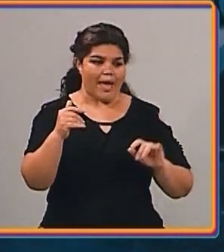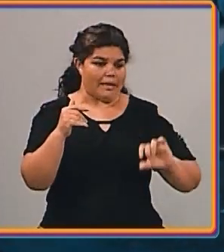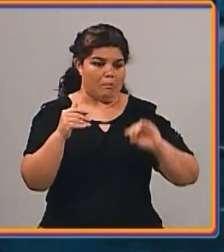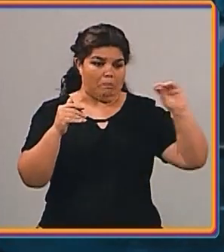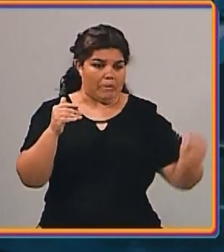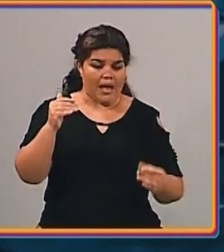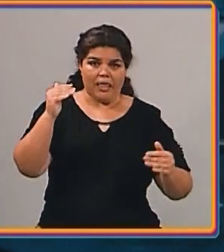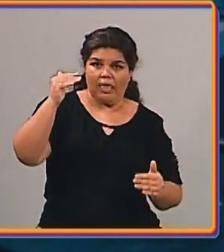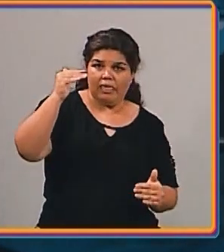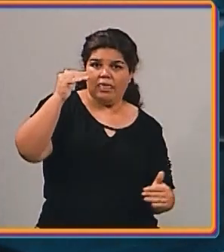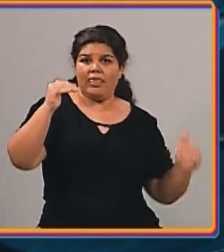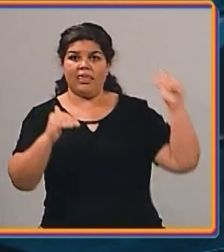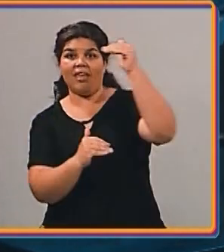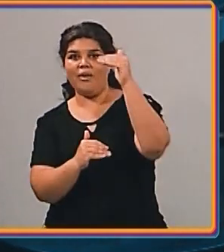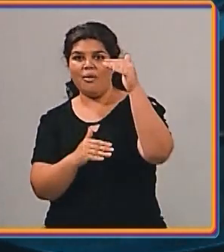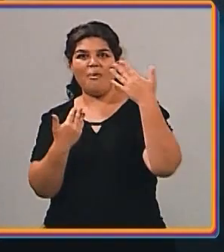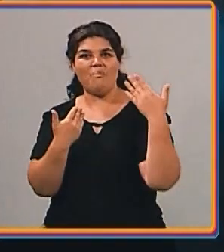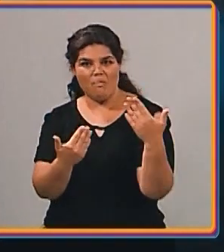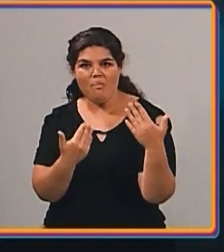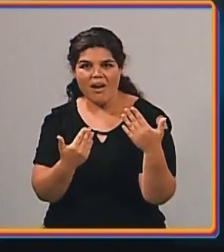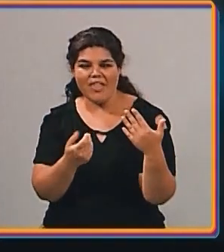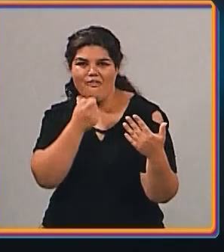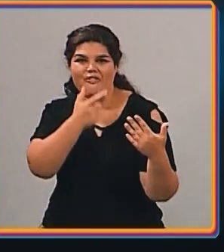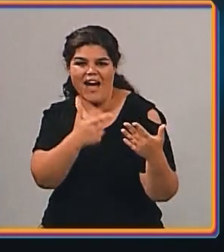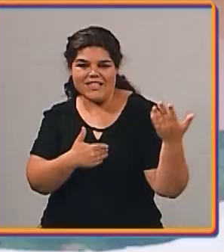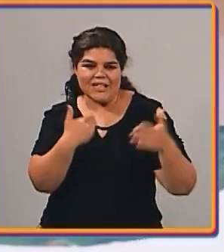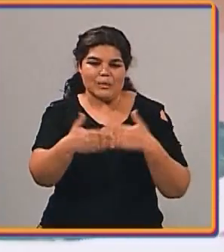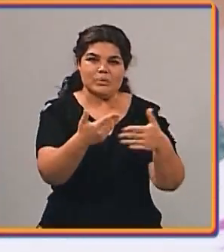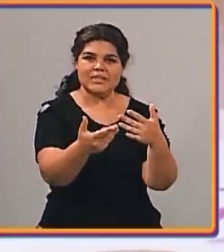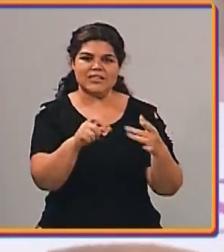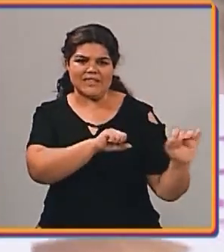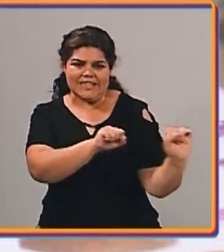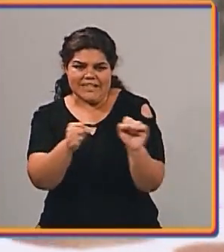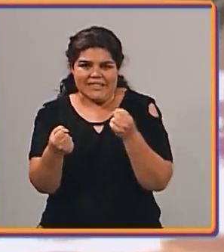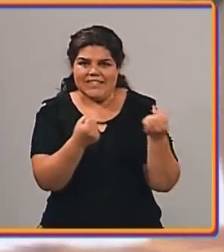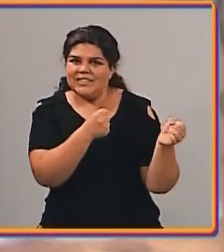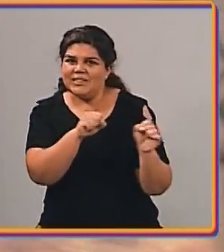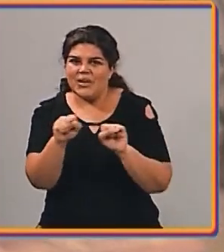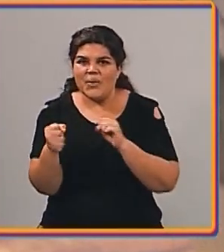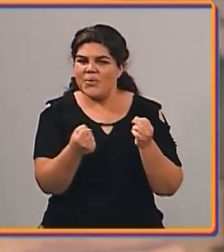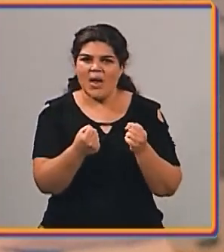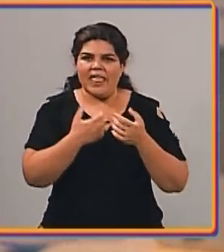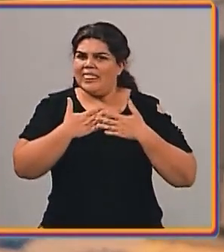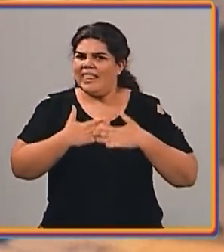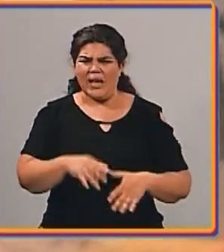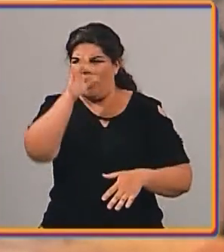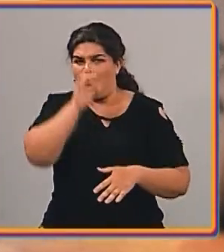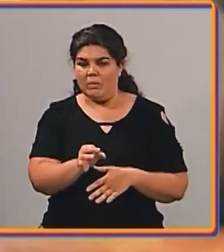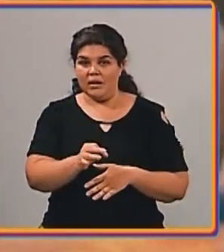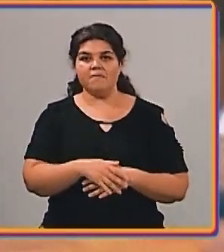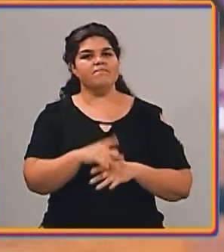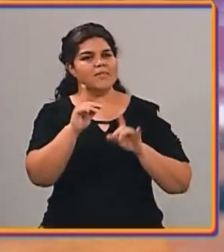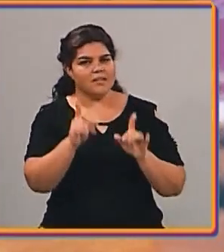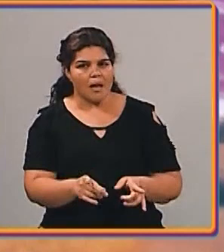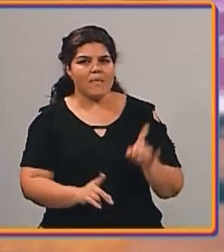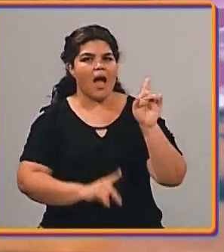dar vuelta a la partida. Y esto mantiene una tensión lúdica durante toda la partida. También tienen poca dependencia del idioma, o es